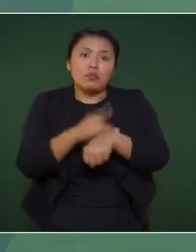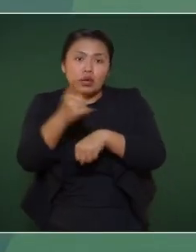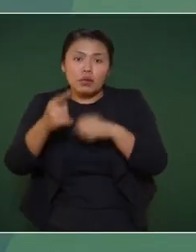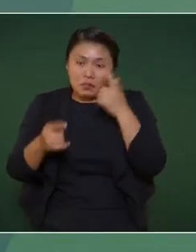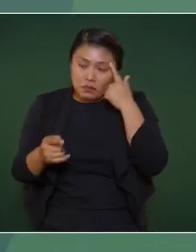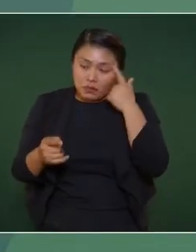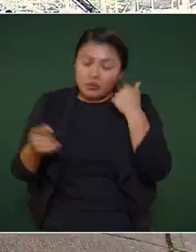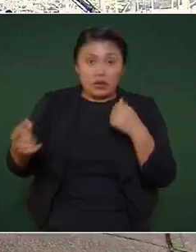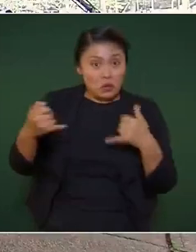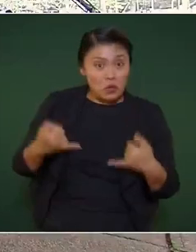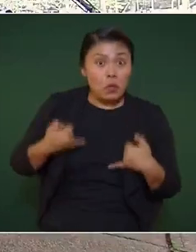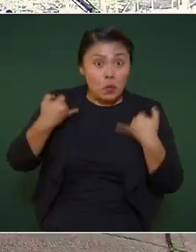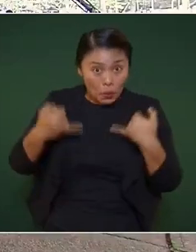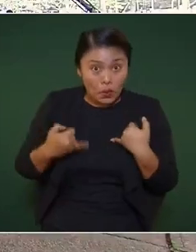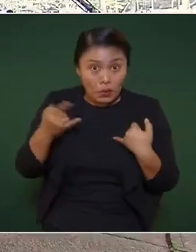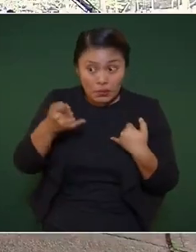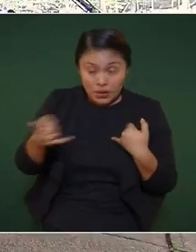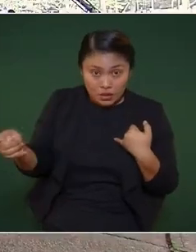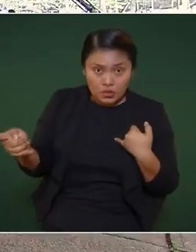que pudieran estudiar,